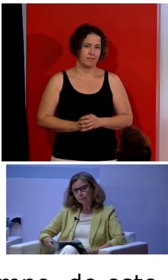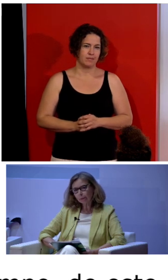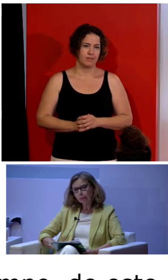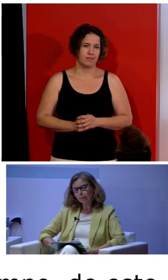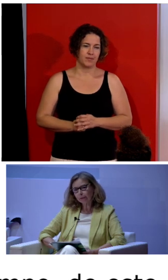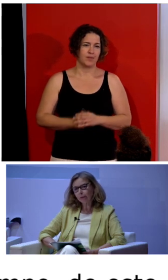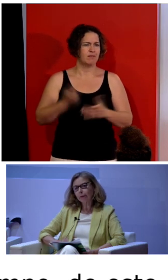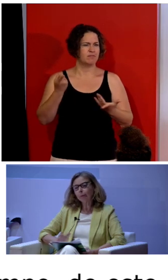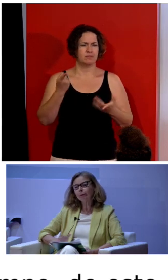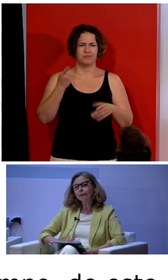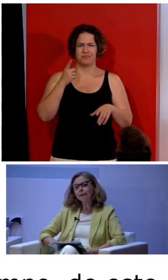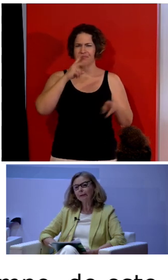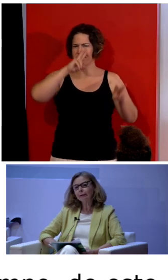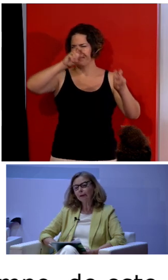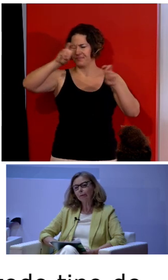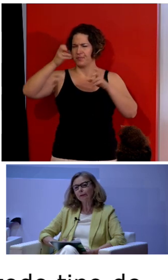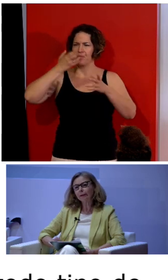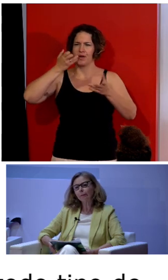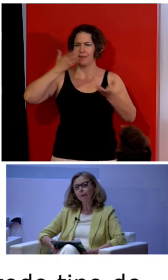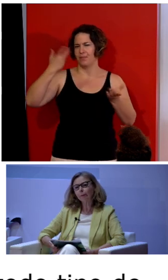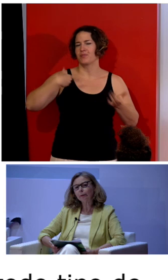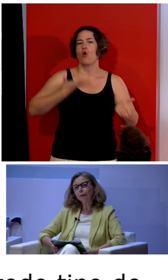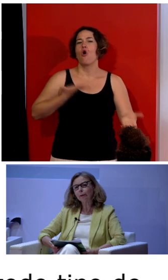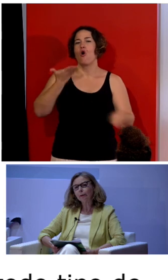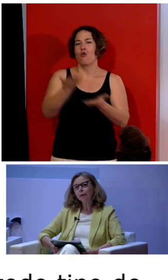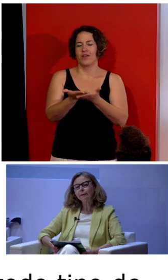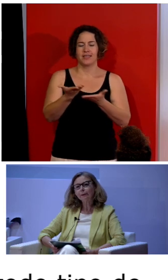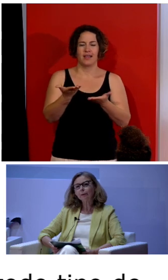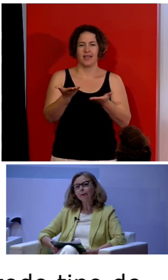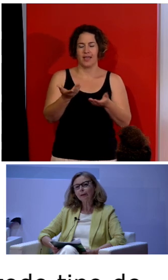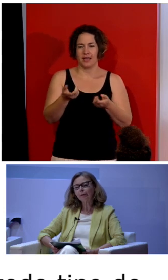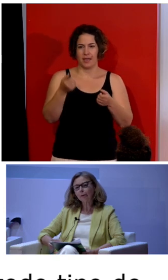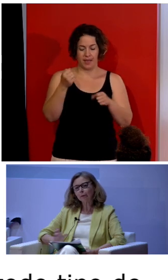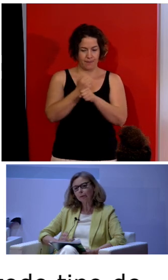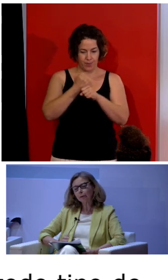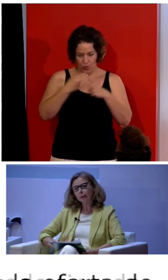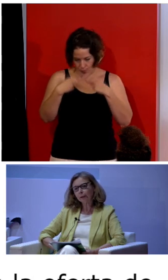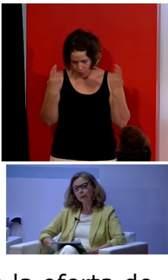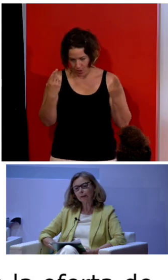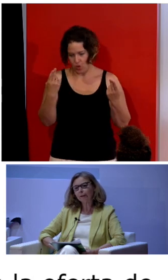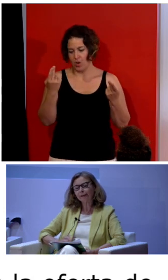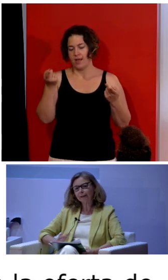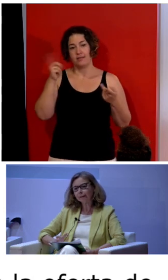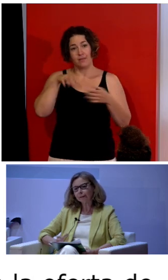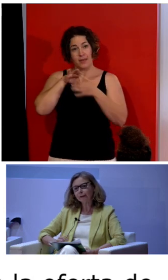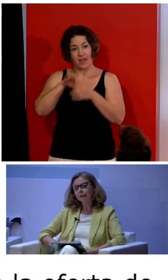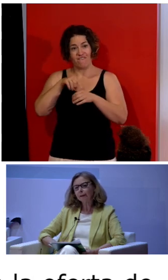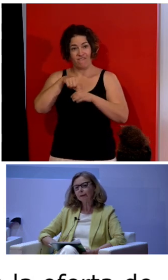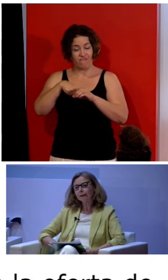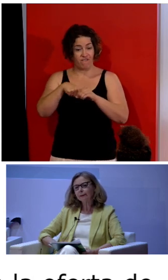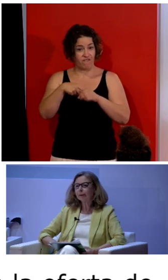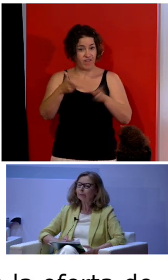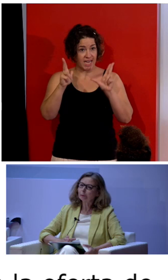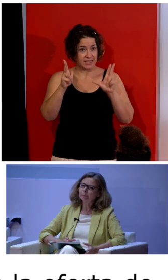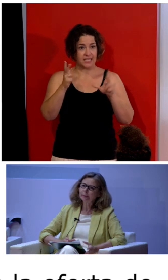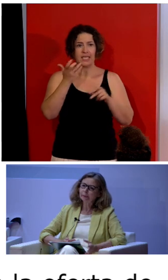en todo tipo de aspectos, desde el punto de vista de las ofertas de empleo público, tanto en relación con la vacante,